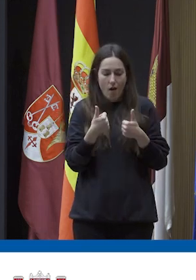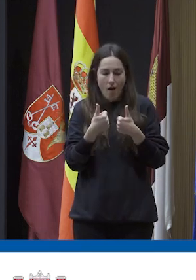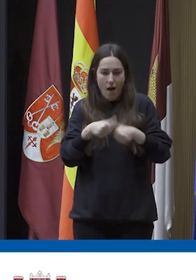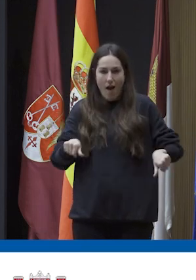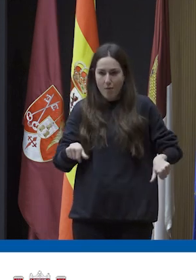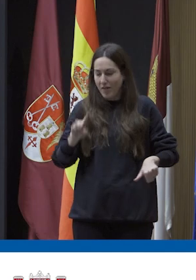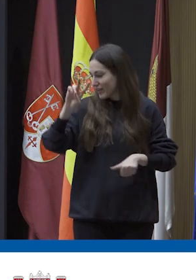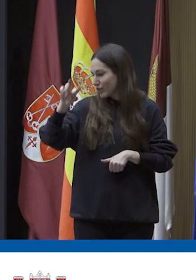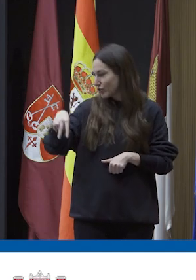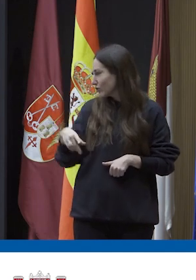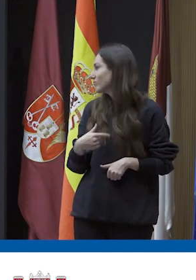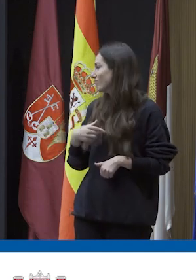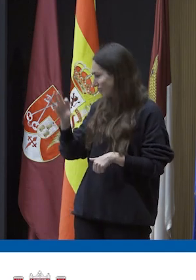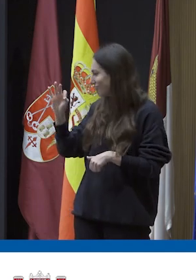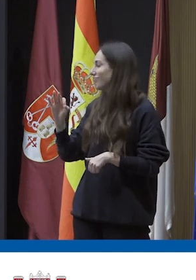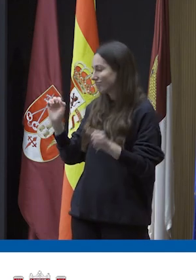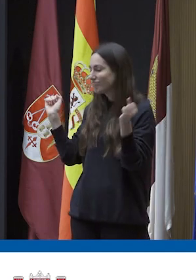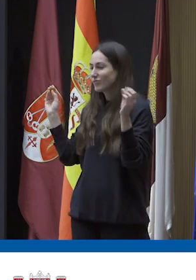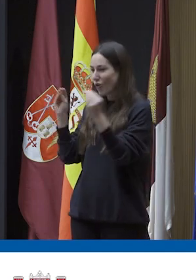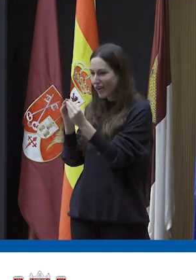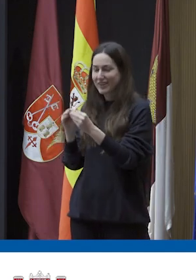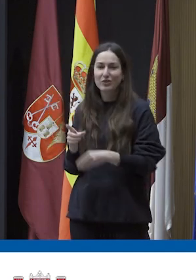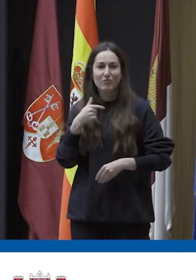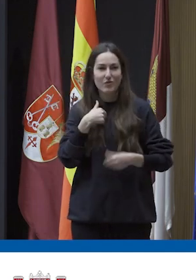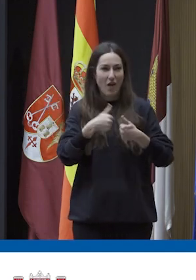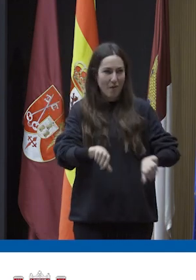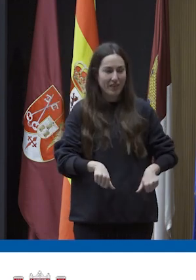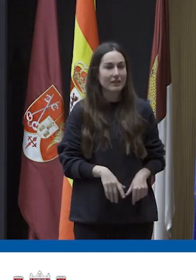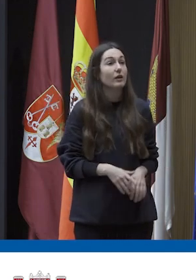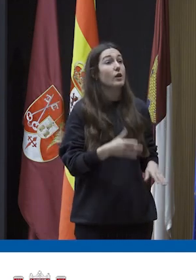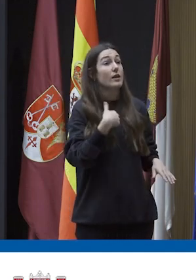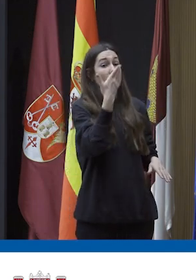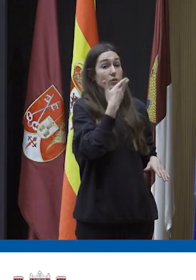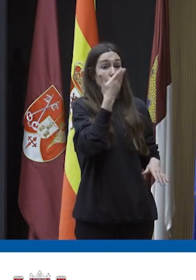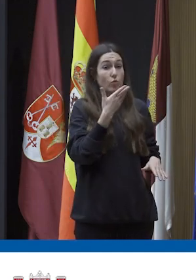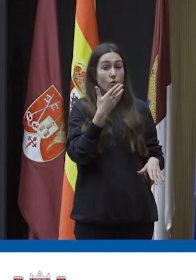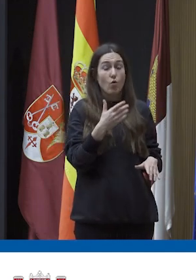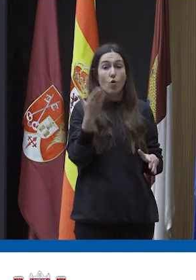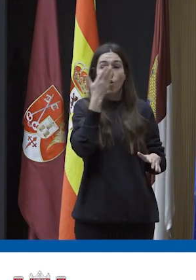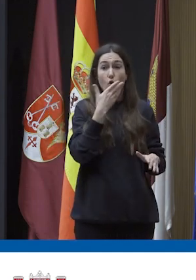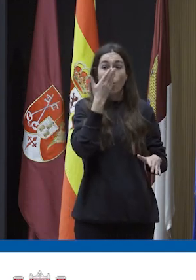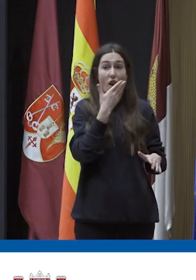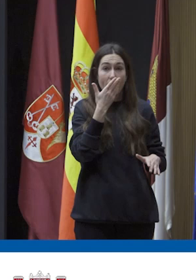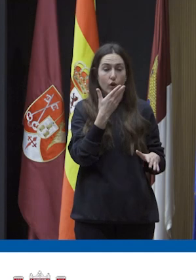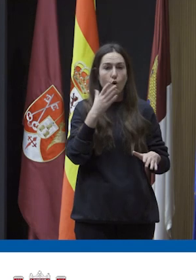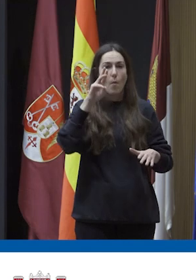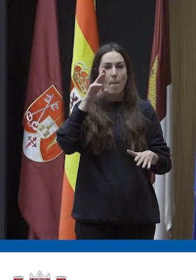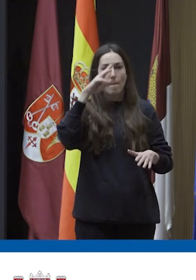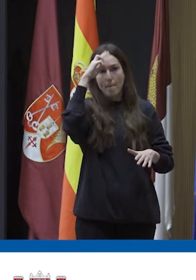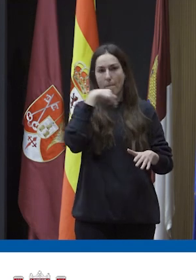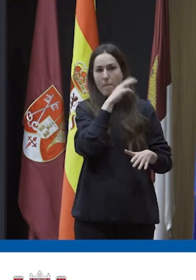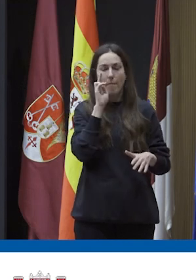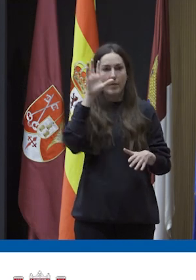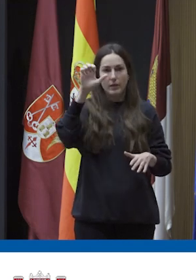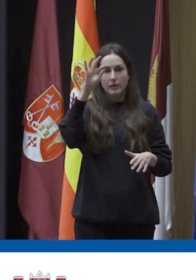así. Con 7 años, correcto. Albaceteño. Bueno, estudió en el Colegio de los Padres Escolapios. Es